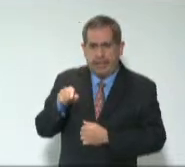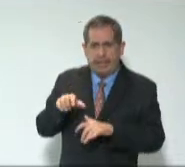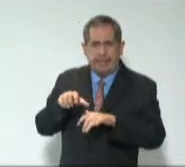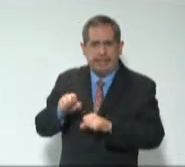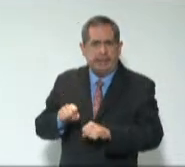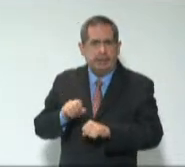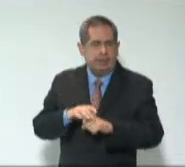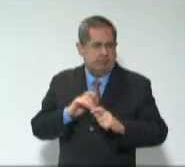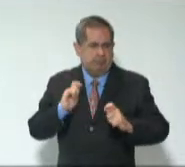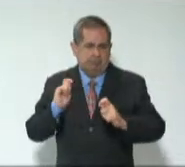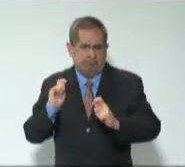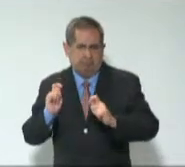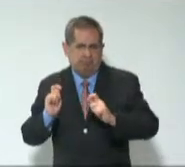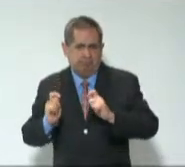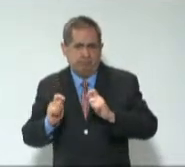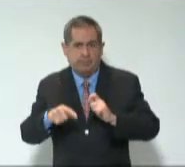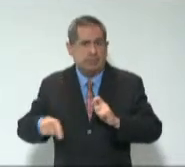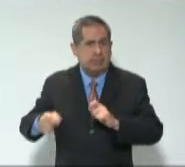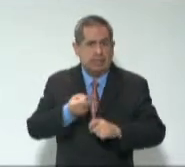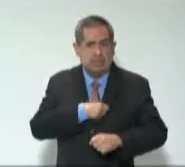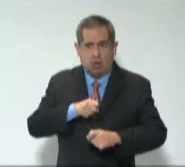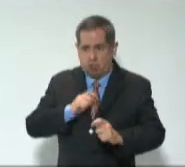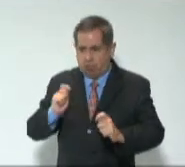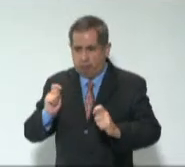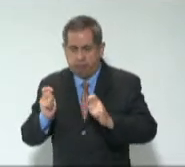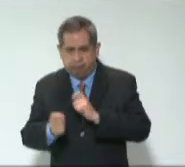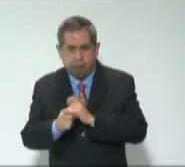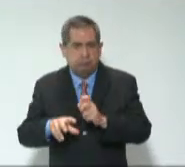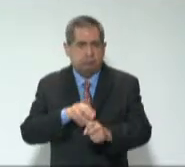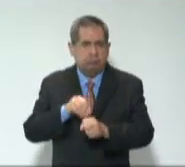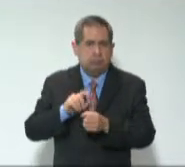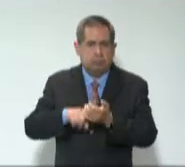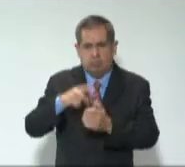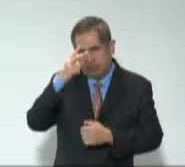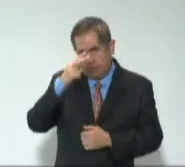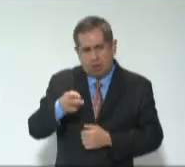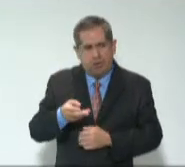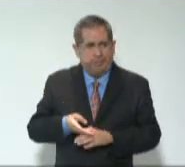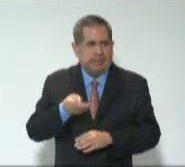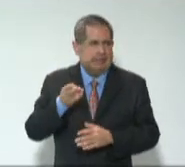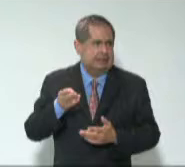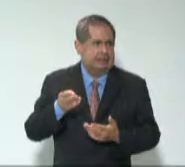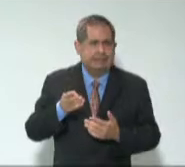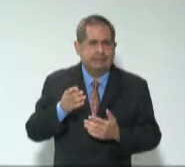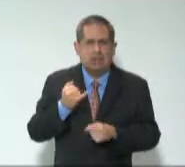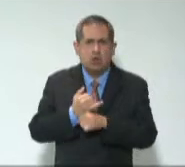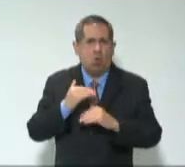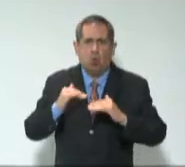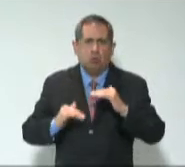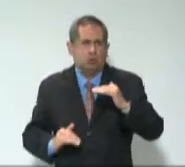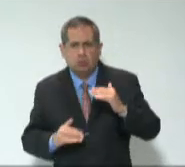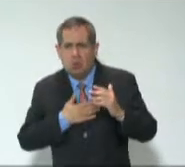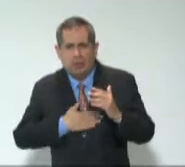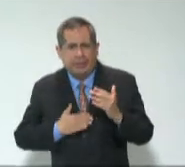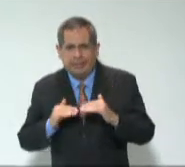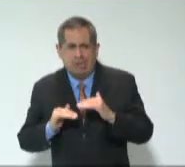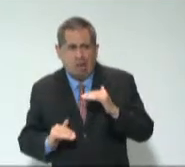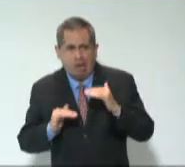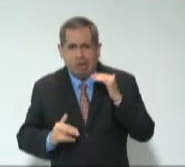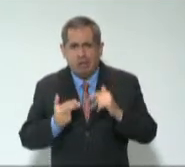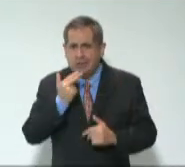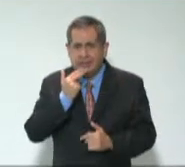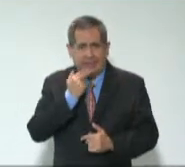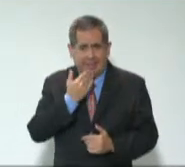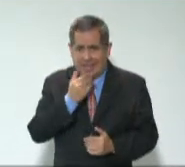la transformación del sistema de salud eh en México un sistema de salud muy inequitativo muy ineficiente un